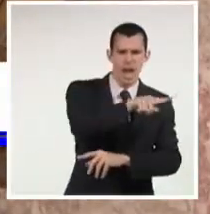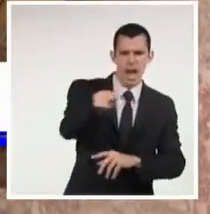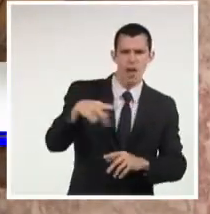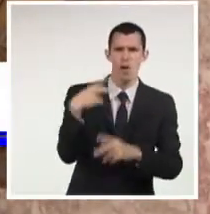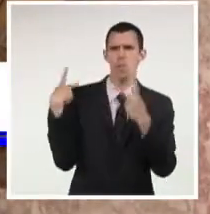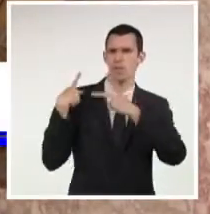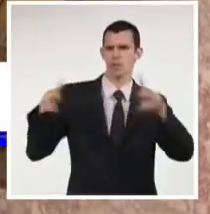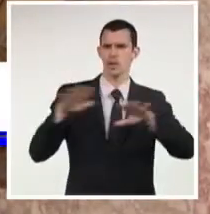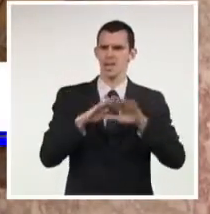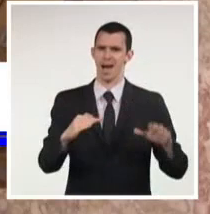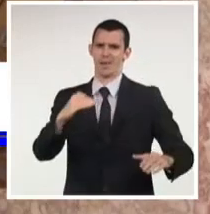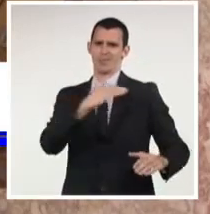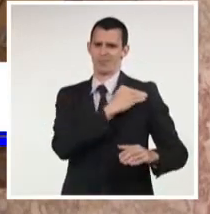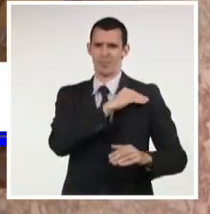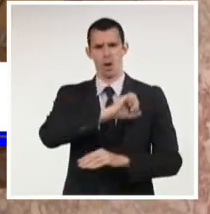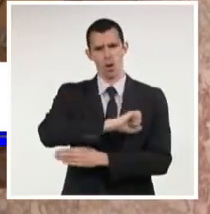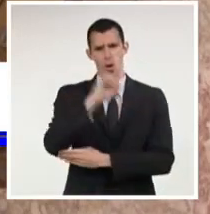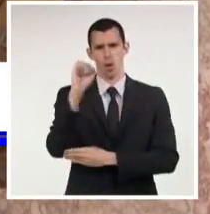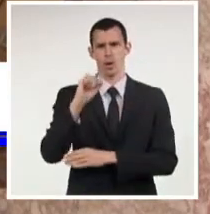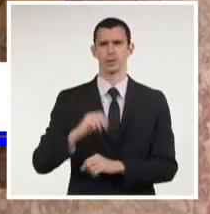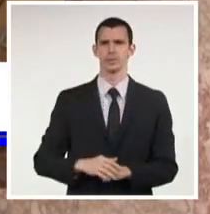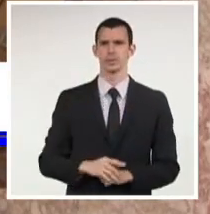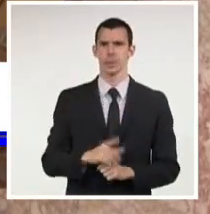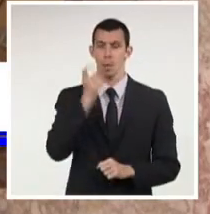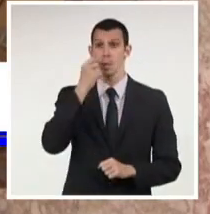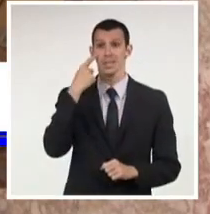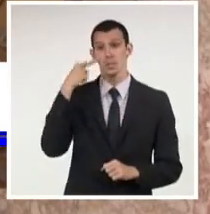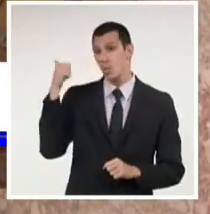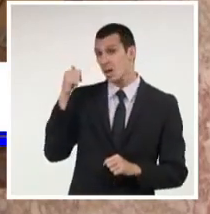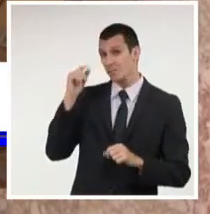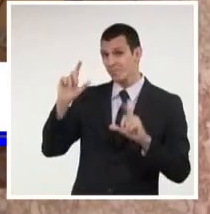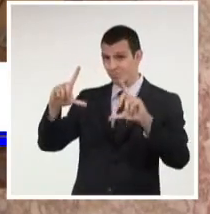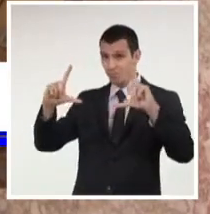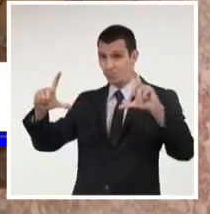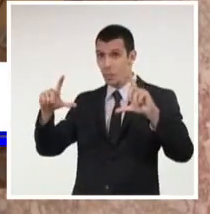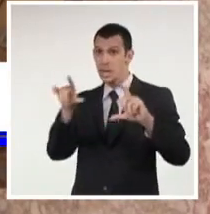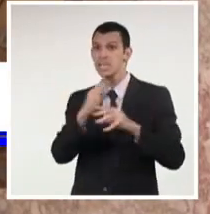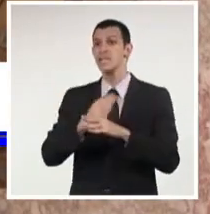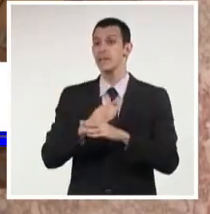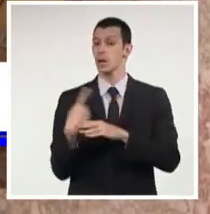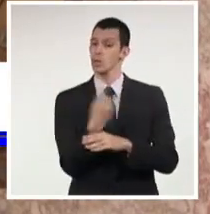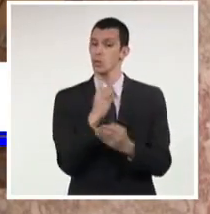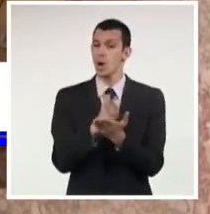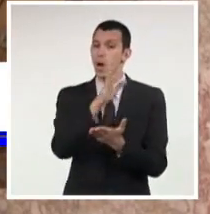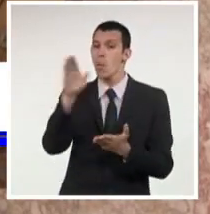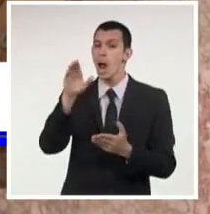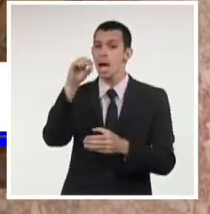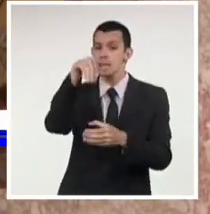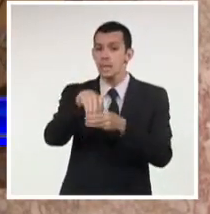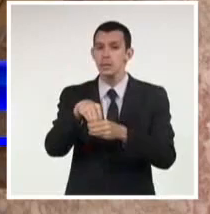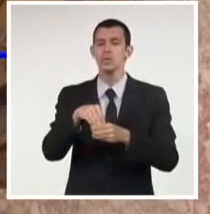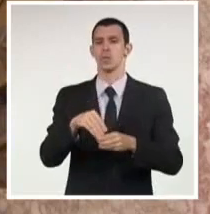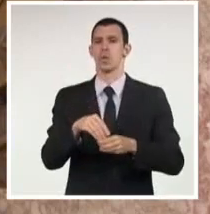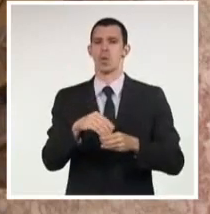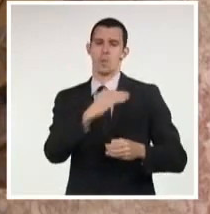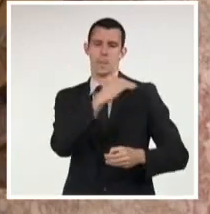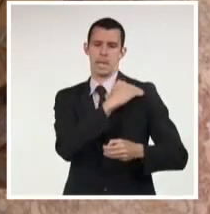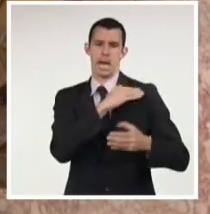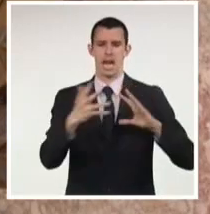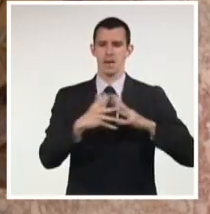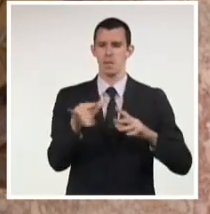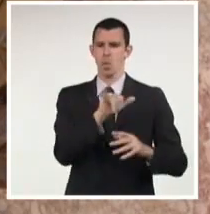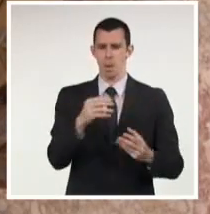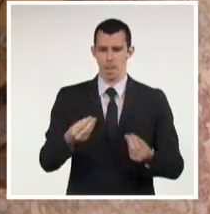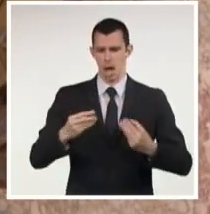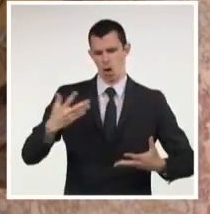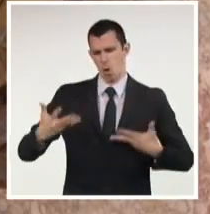institución un elevado honor, pero a su vez el compromiso de continuar trabajando